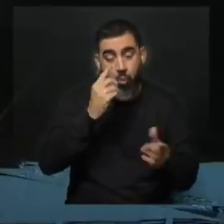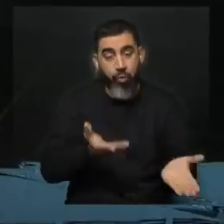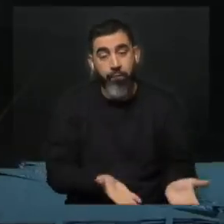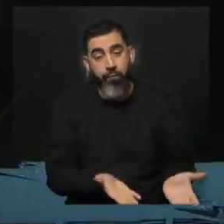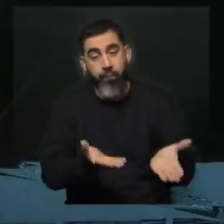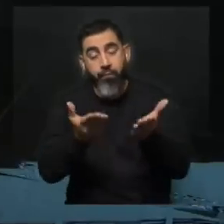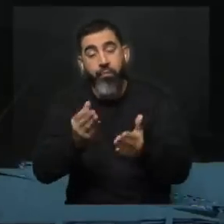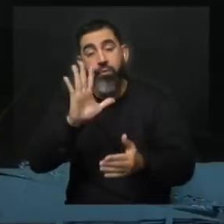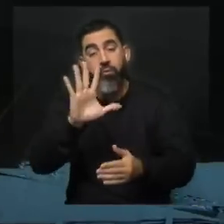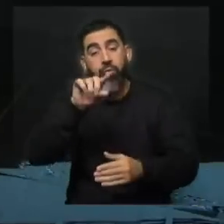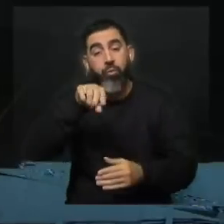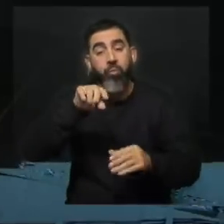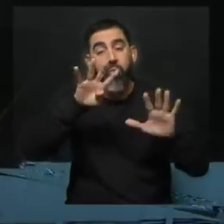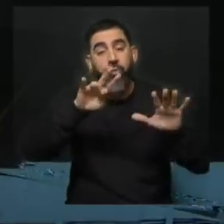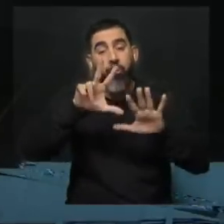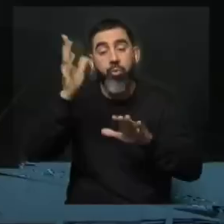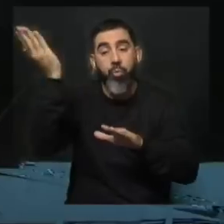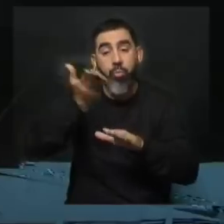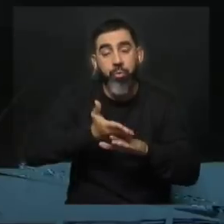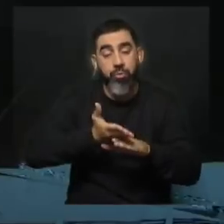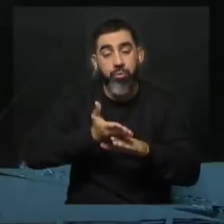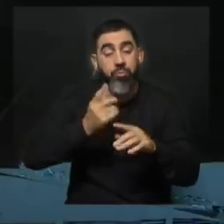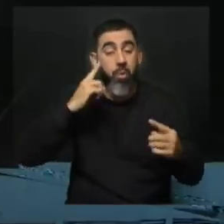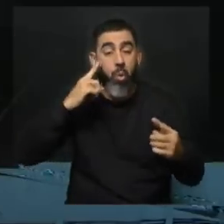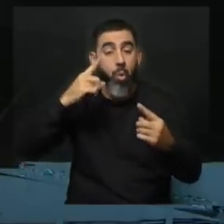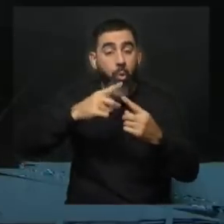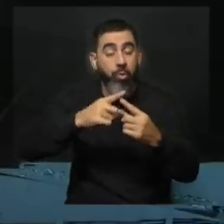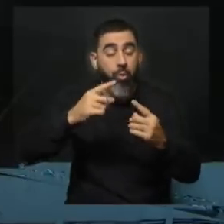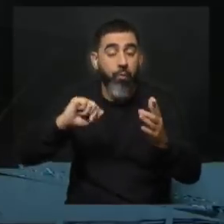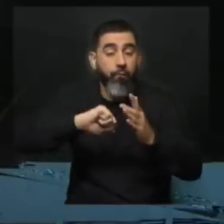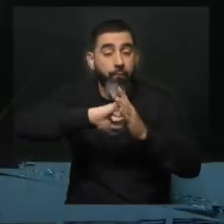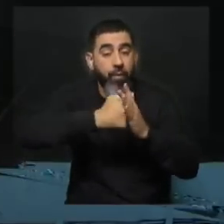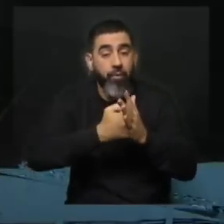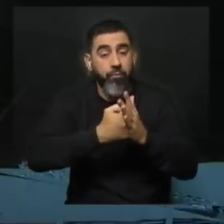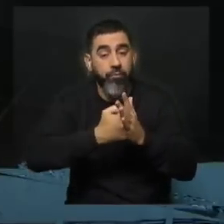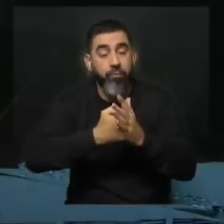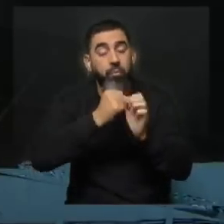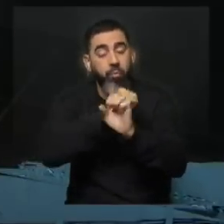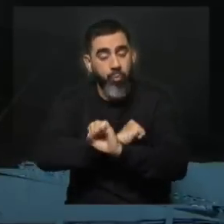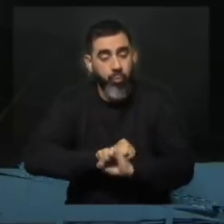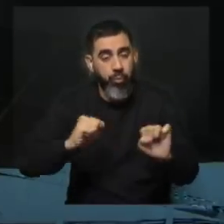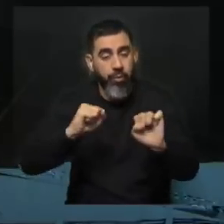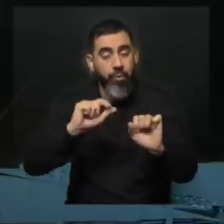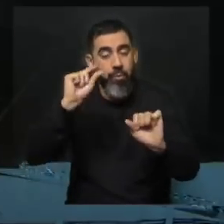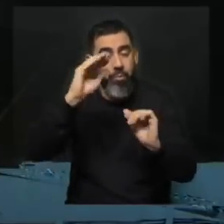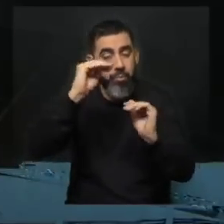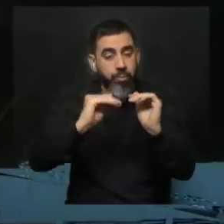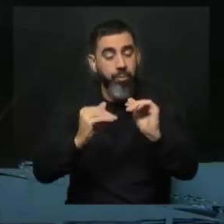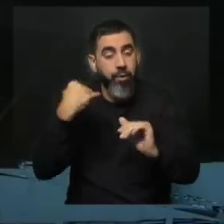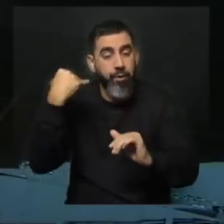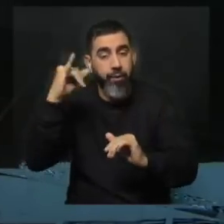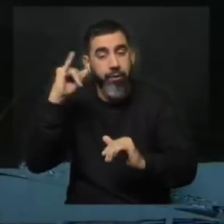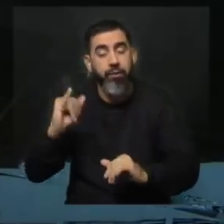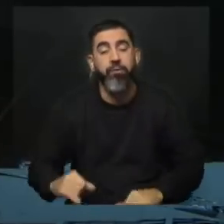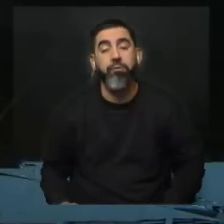se ubicó en 5,98% dentro del Rango meta propuesto por el Banco Central hecho que permitió que esa leve reducción de las tasas de